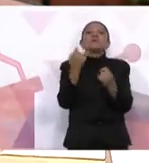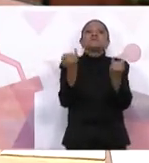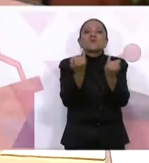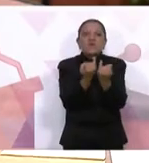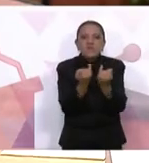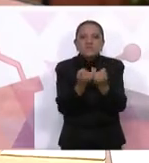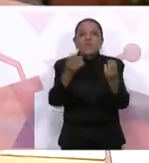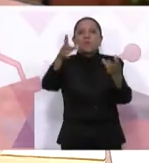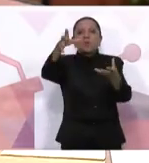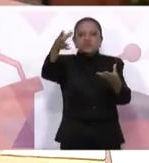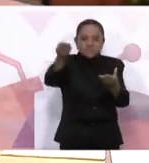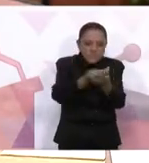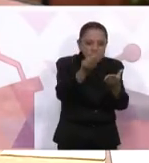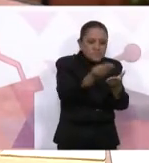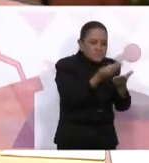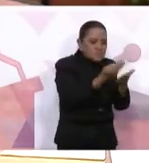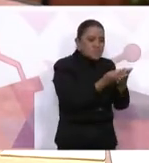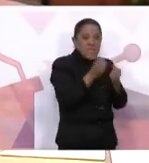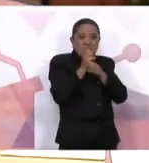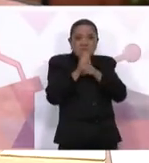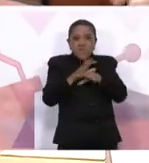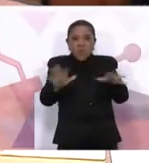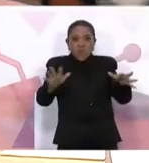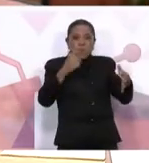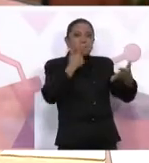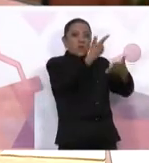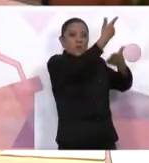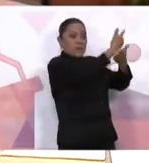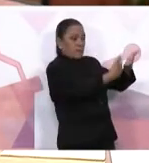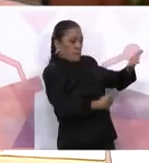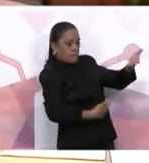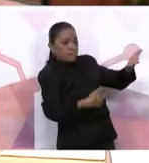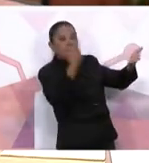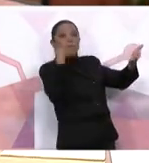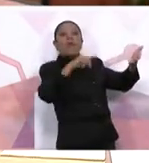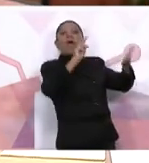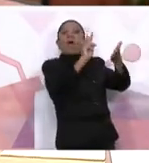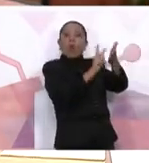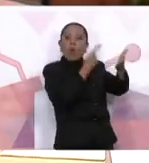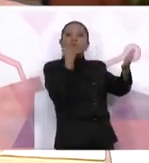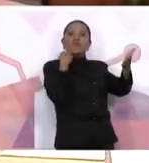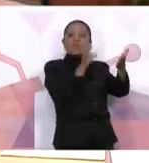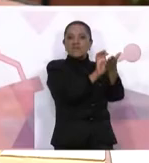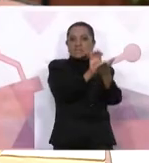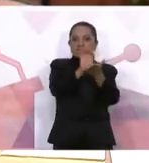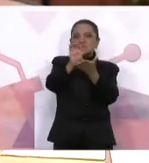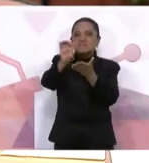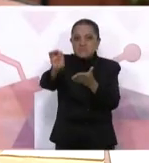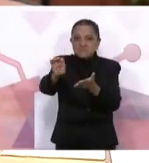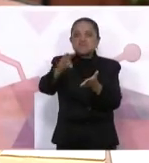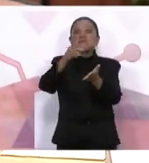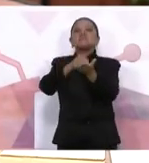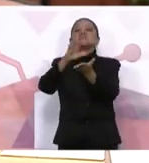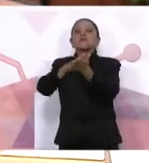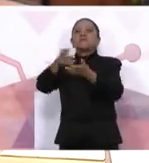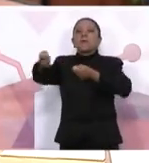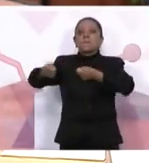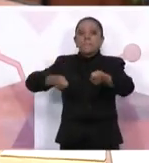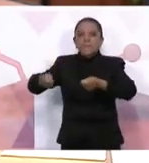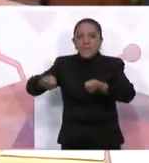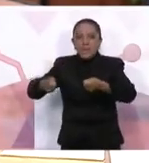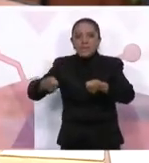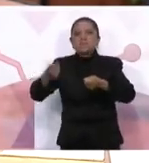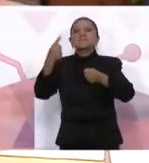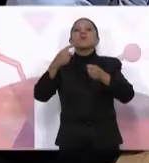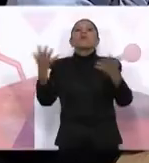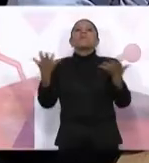establecer un balance y poder redireccionar y también establecer los mecanismos adecuados para darles justicia a estas